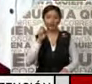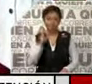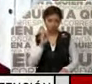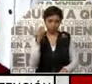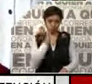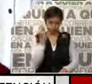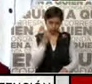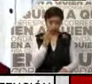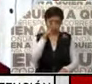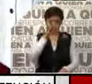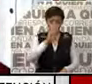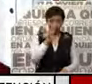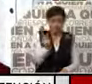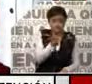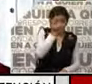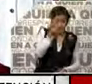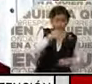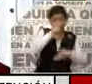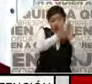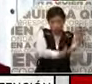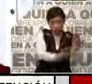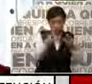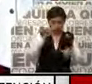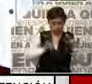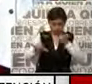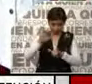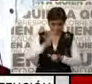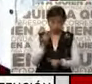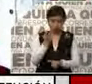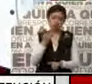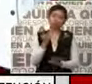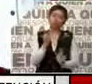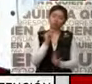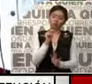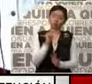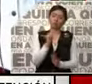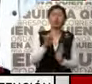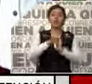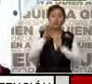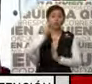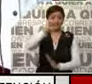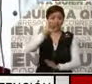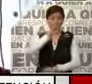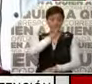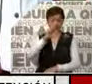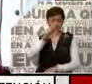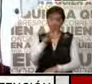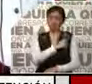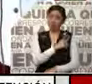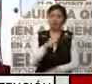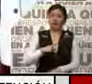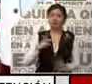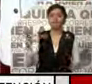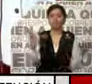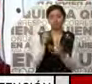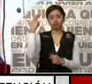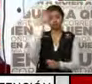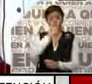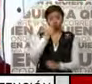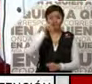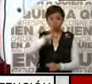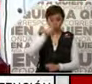No. Bueno, pero es un servicio que entendemos... Lo debería de dar el ISSSTE. Por supuesto, ella nos comenta que no tiene el